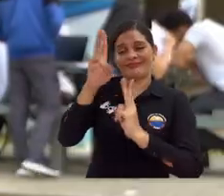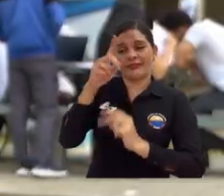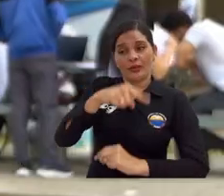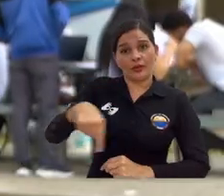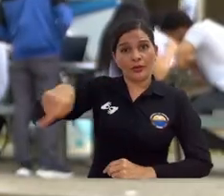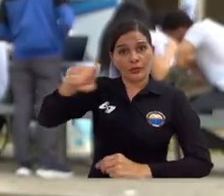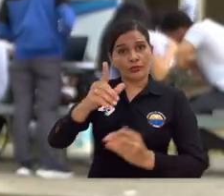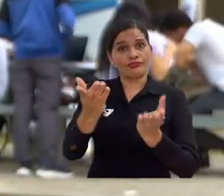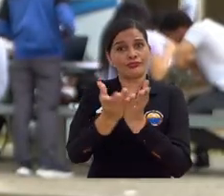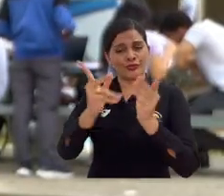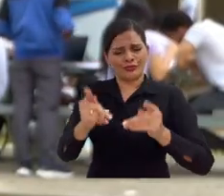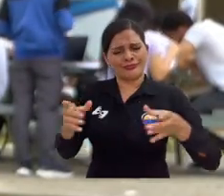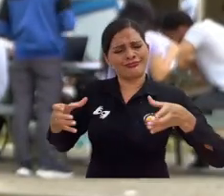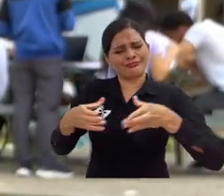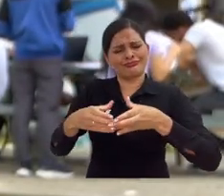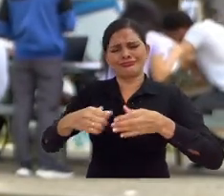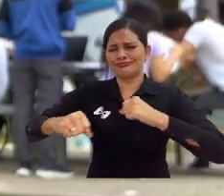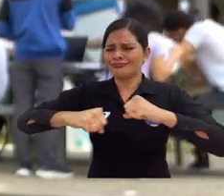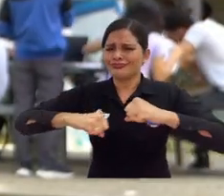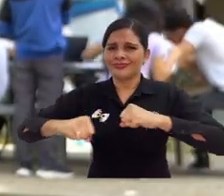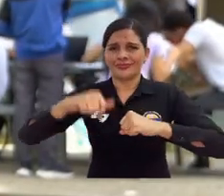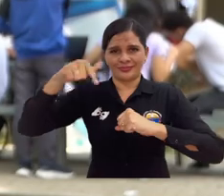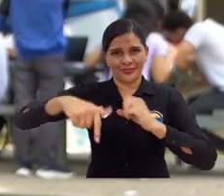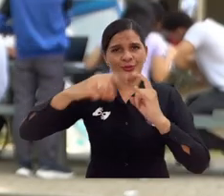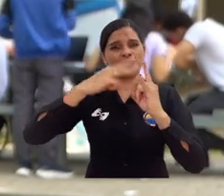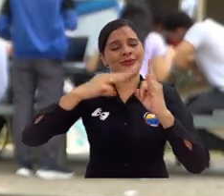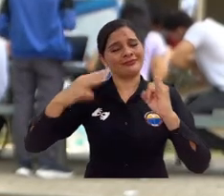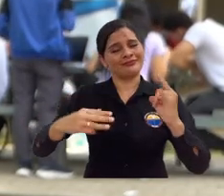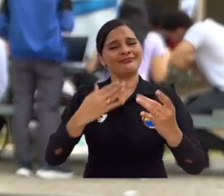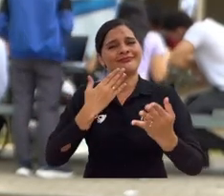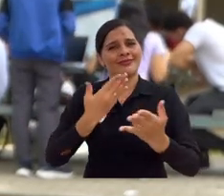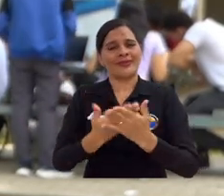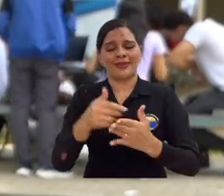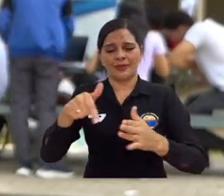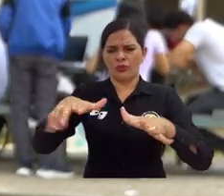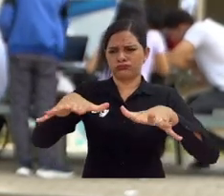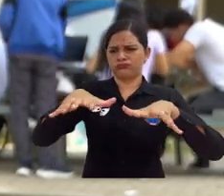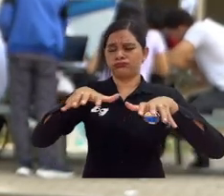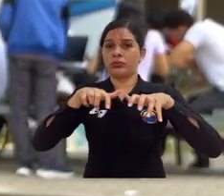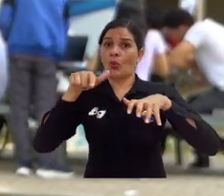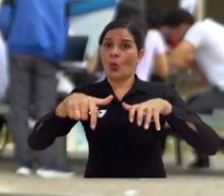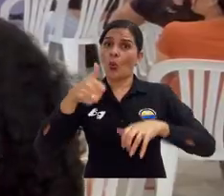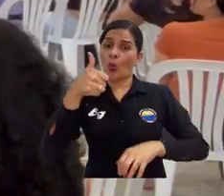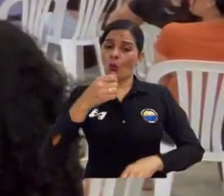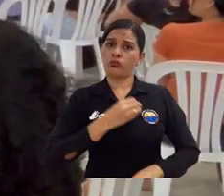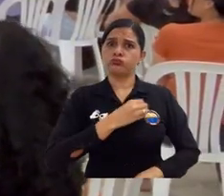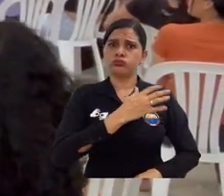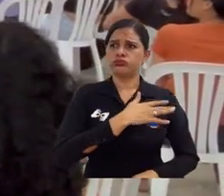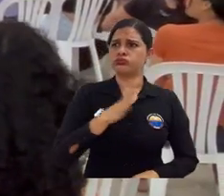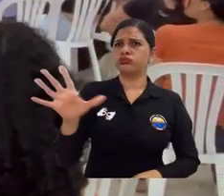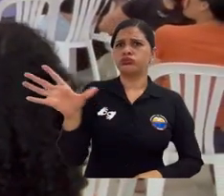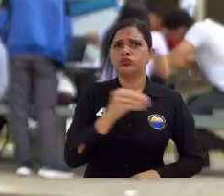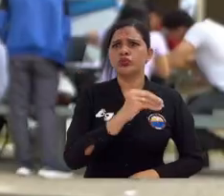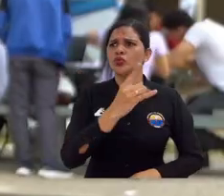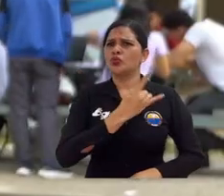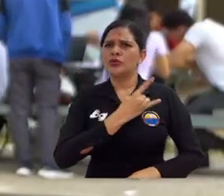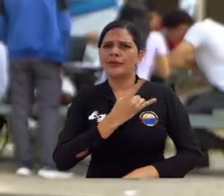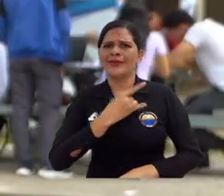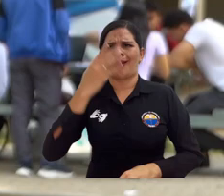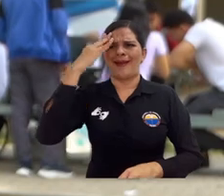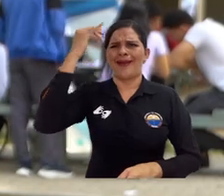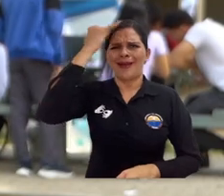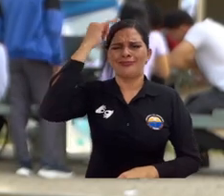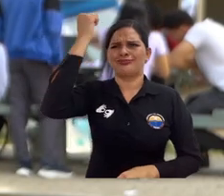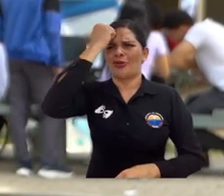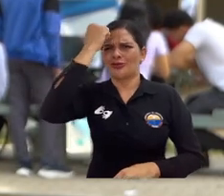agradecimiento y reconocimiento al movimiento estudiantil de la Universidad del Magdalena por haber realizado esa asamblea, la cual se convirtió en una oportunidad para